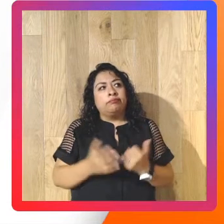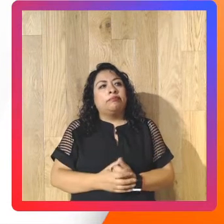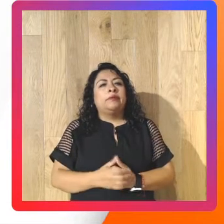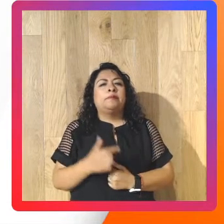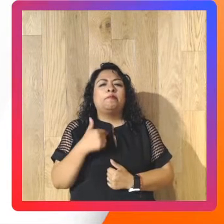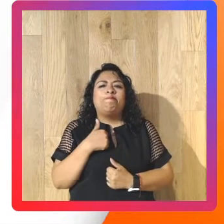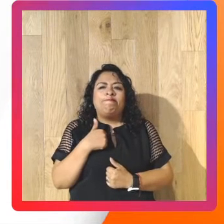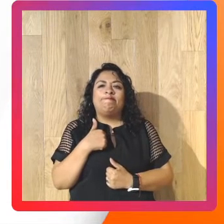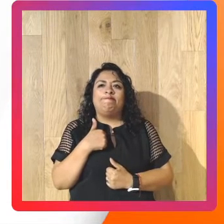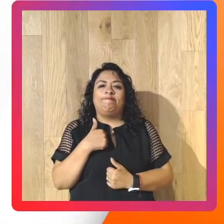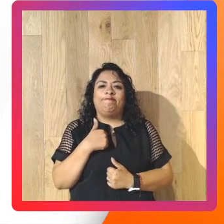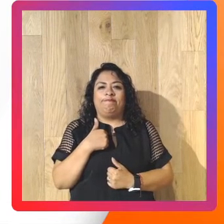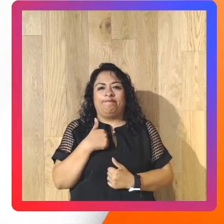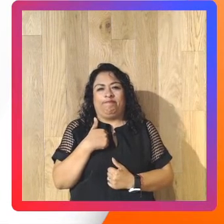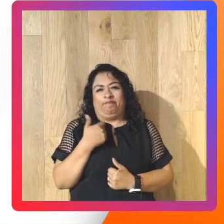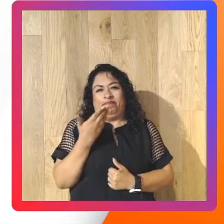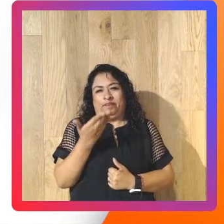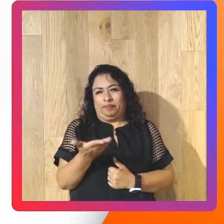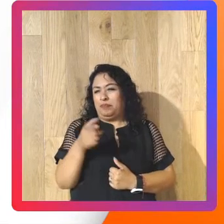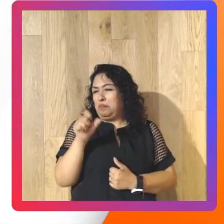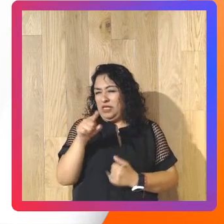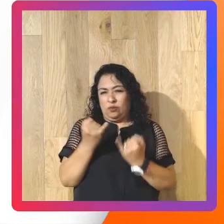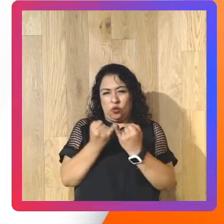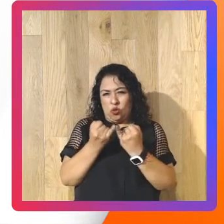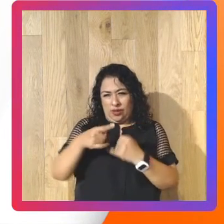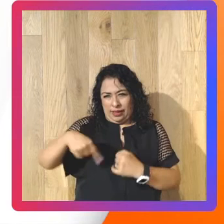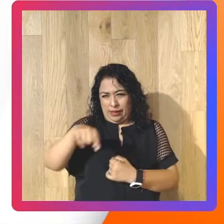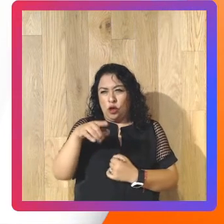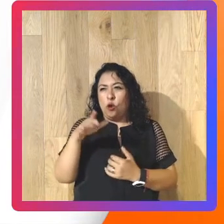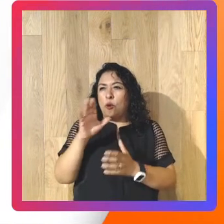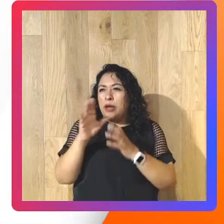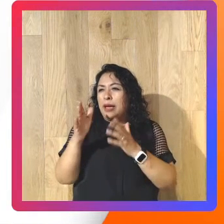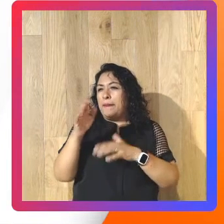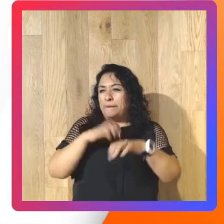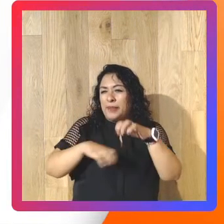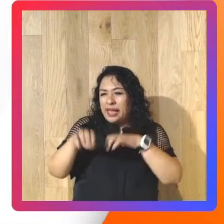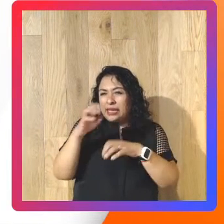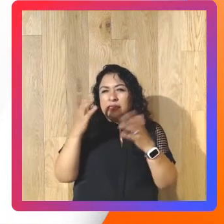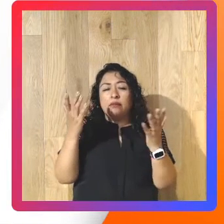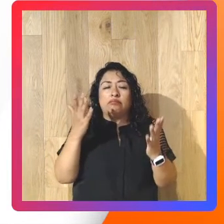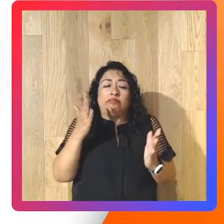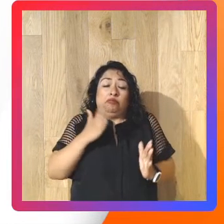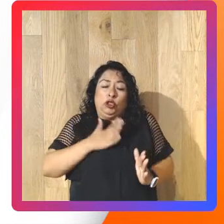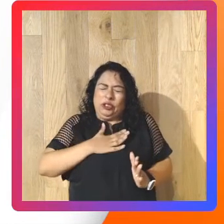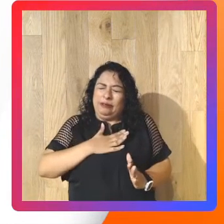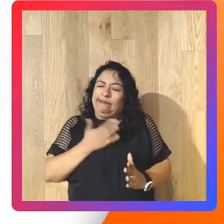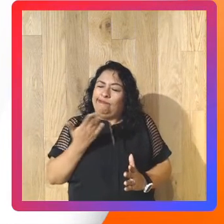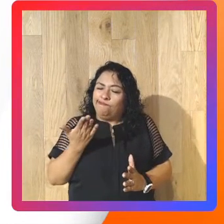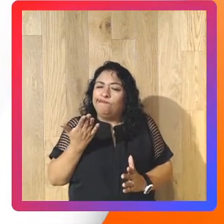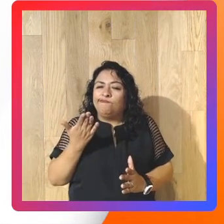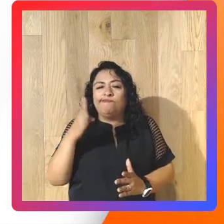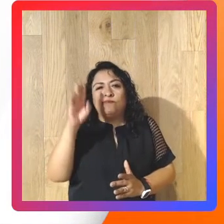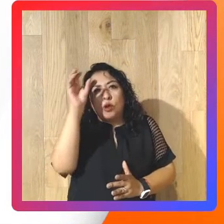yo insisto que esto, y también ellos como medio de comunicación, que son empresas, yo insisto que lo veamos como